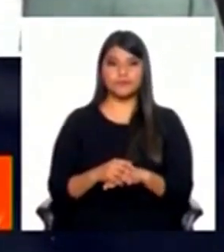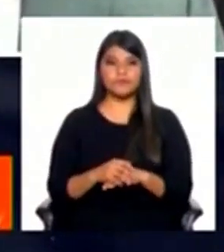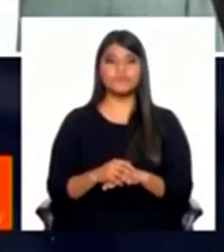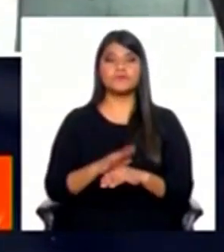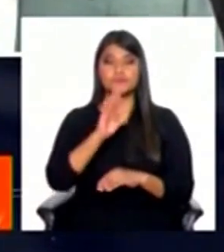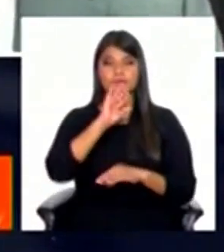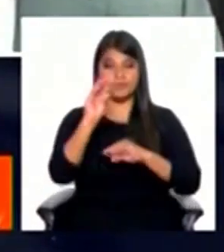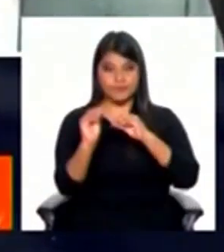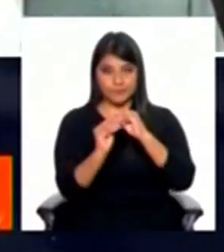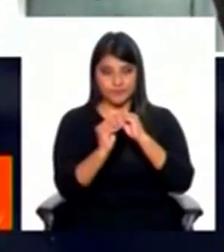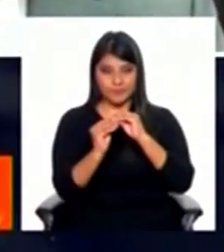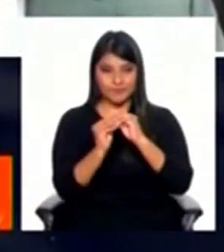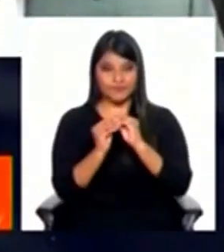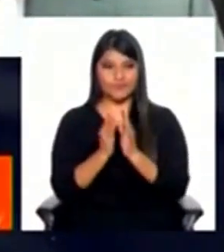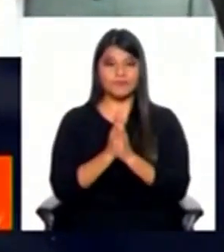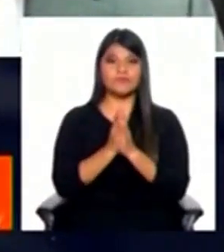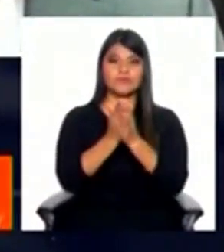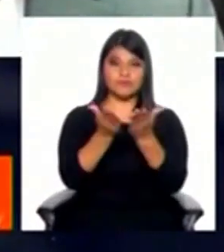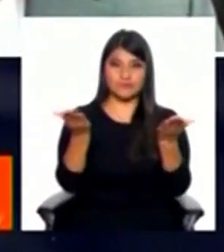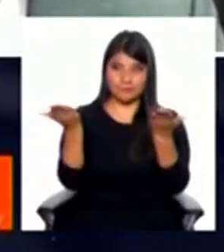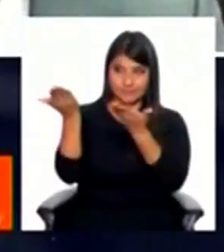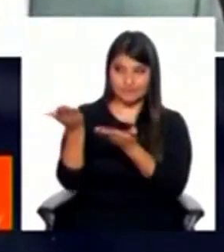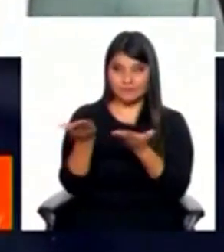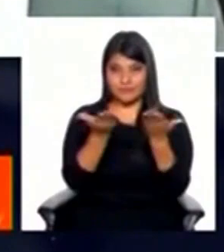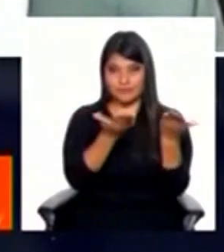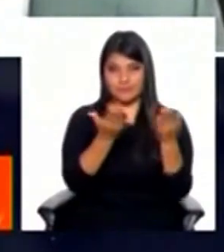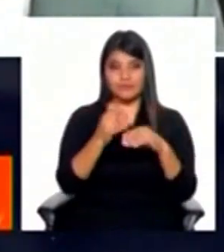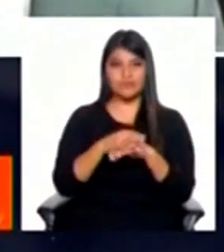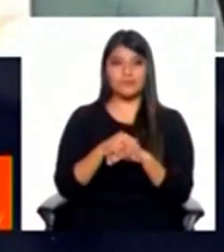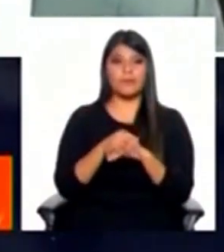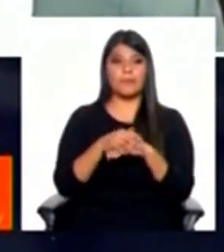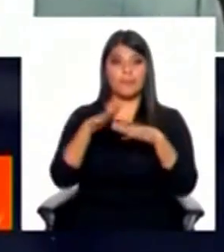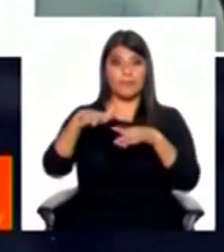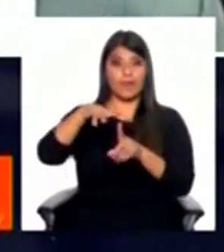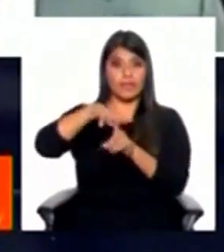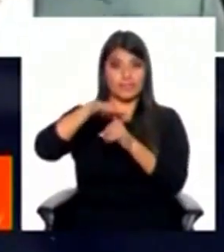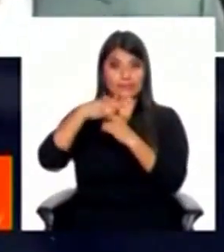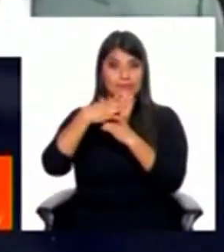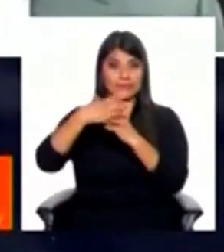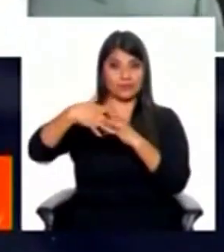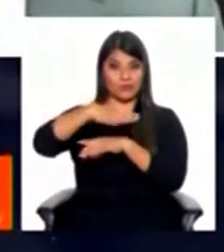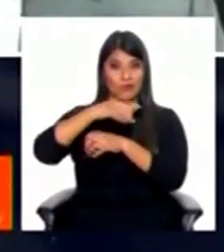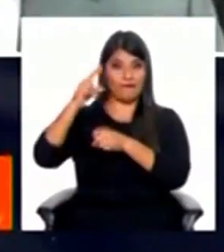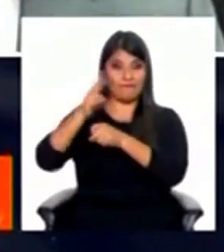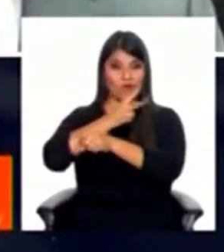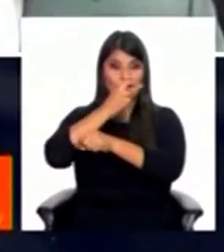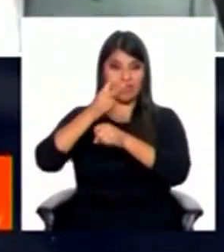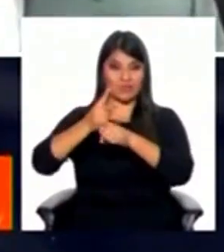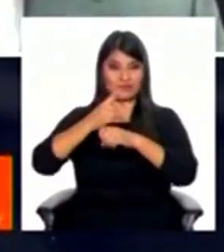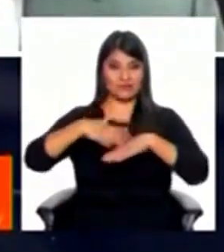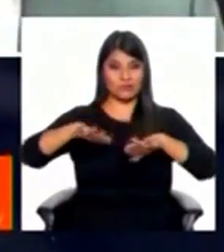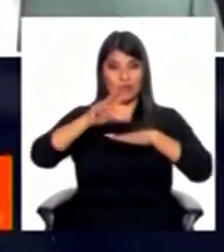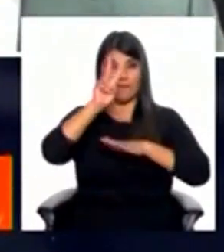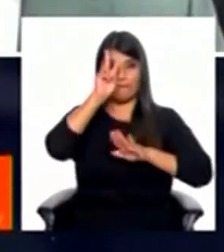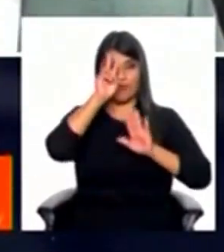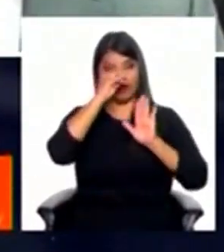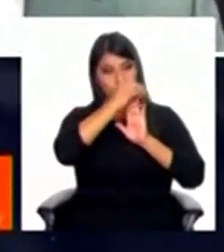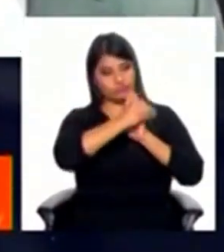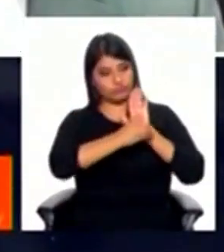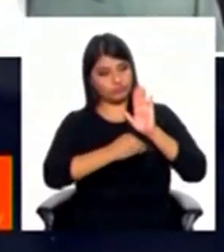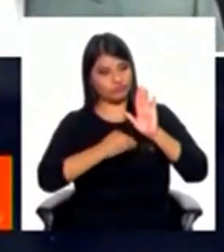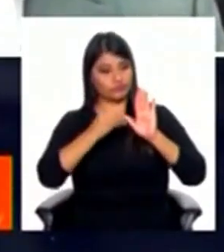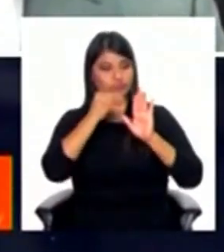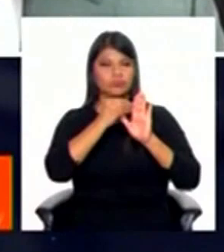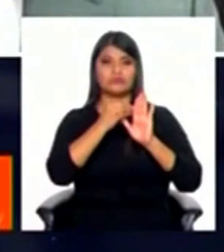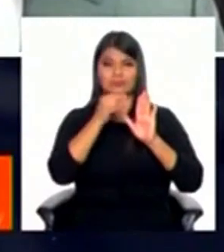Solo recalcar, estimadas Gastón y Romy, que la situación de violencia que afecta al país es grave, es